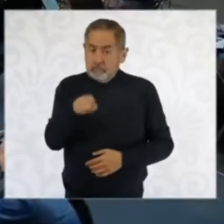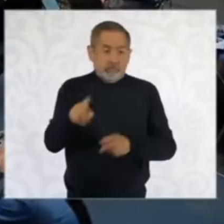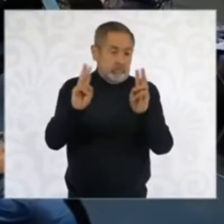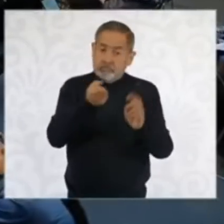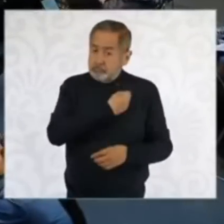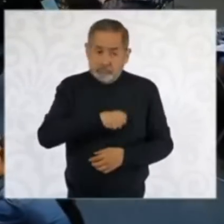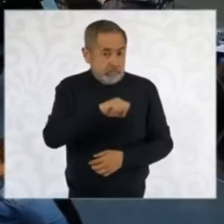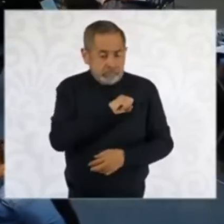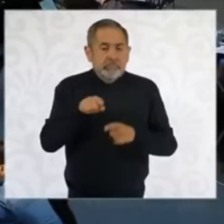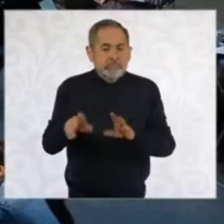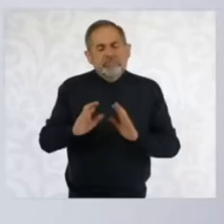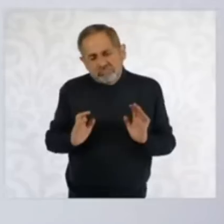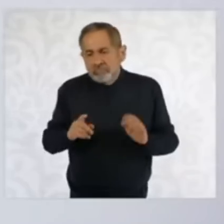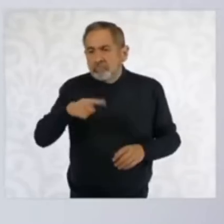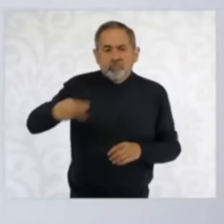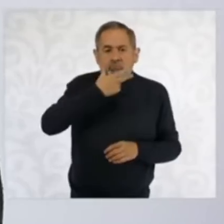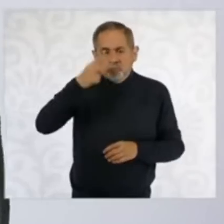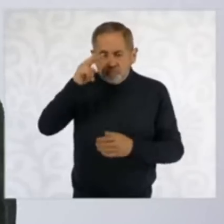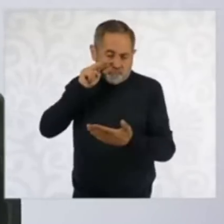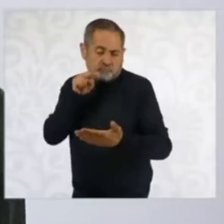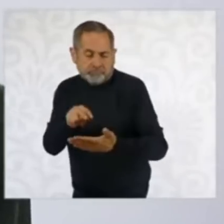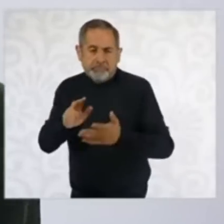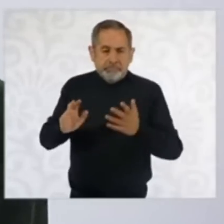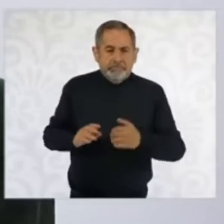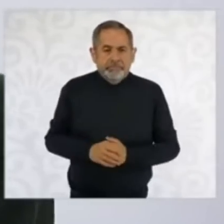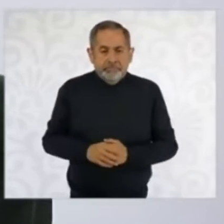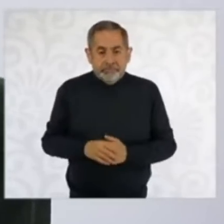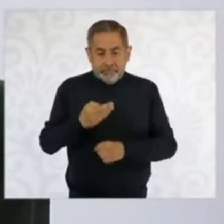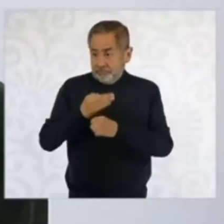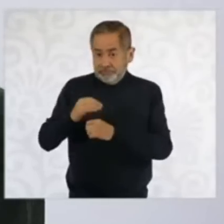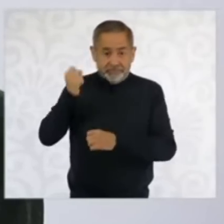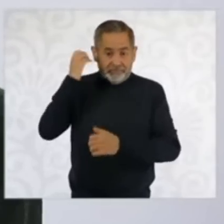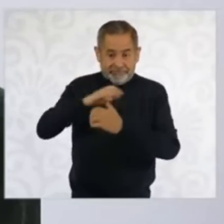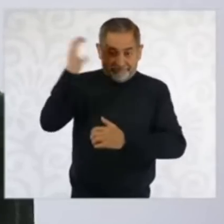salud, de las y los mexicanos. Ahora, cuando cerremos la conferencia, vamos